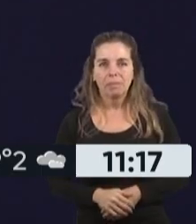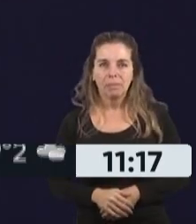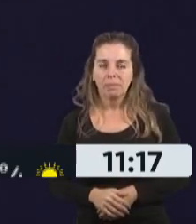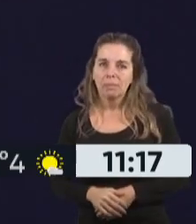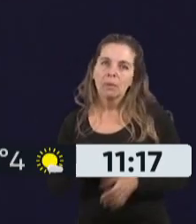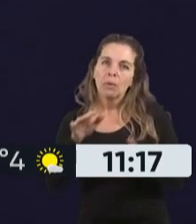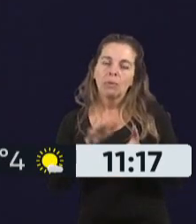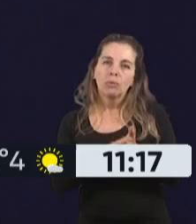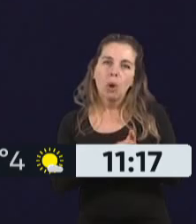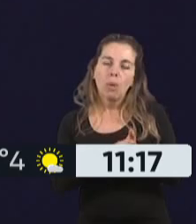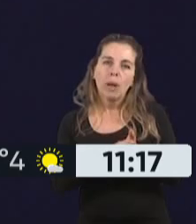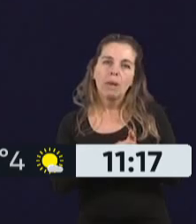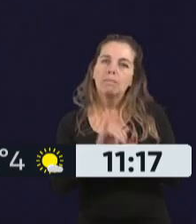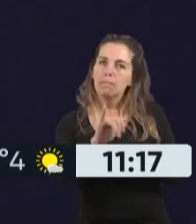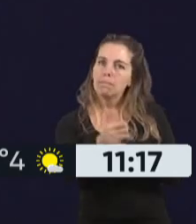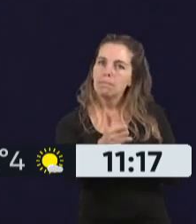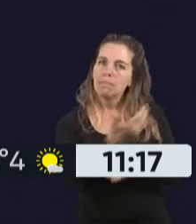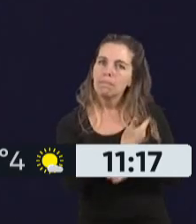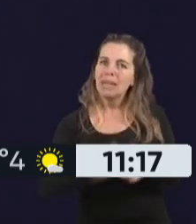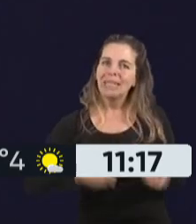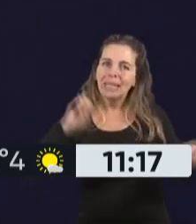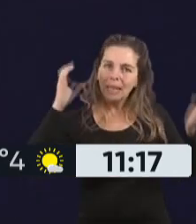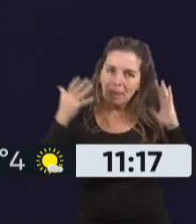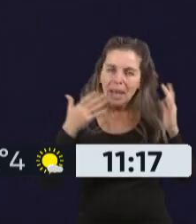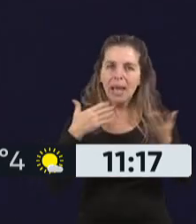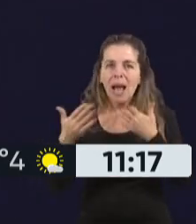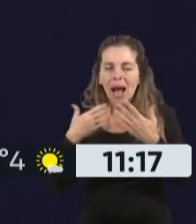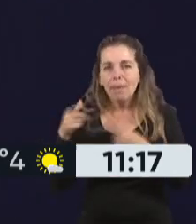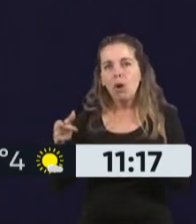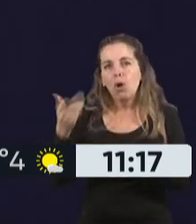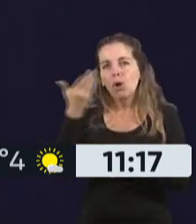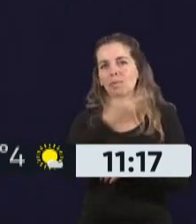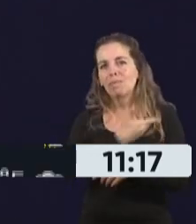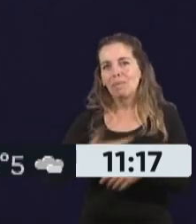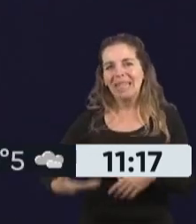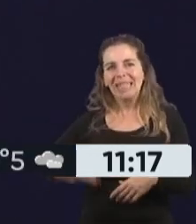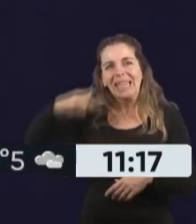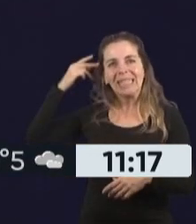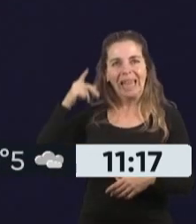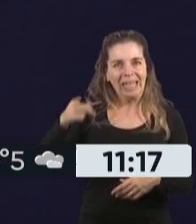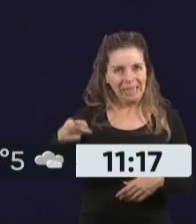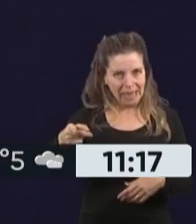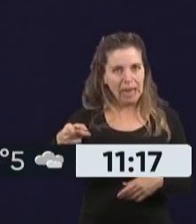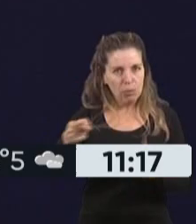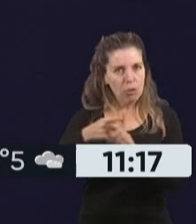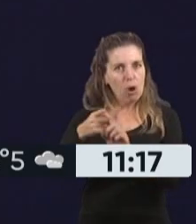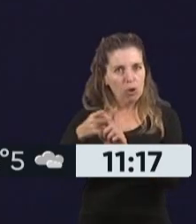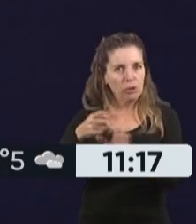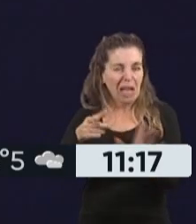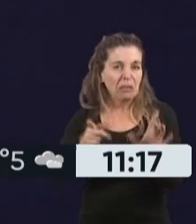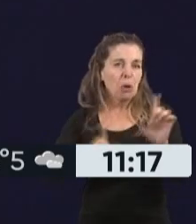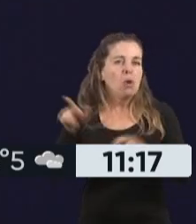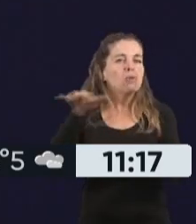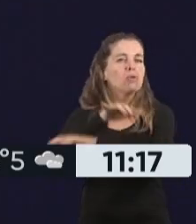Con respecto a sí, el presidente habló con el presidente de Chile. Lo cierto es que no ocurrió, hubo alguna versión que hablaban por teléfono, esto no fue